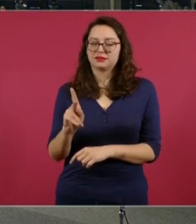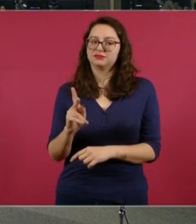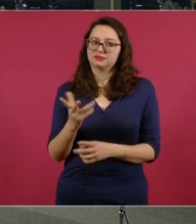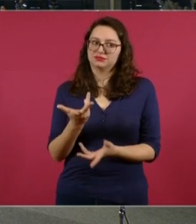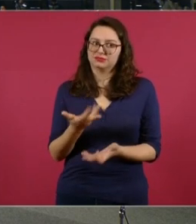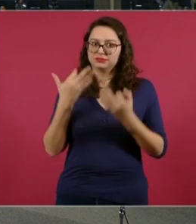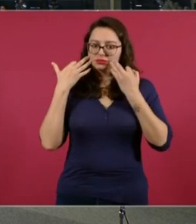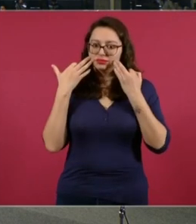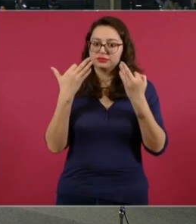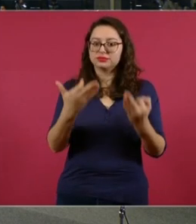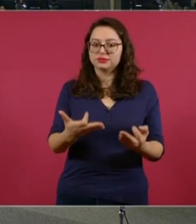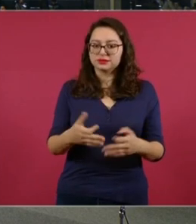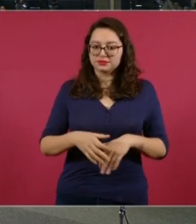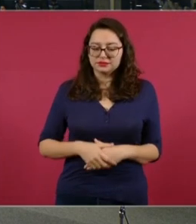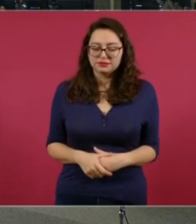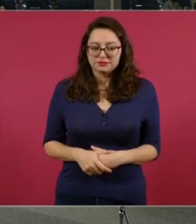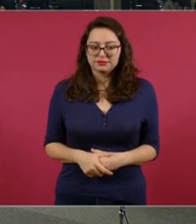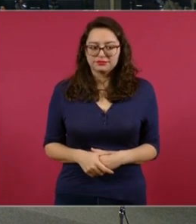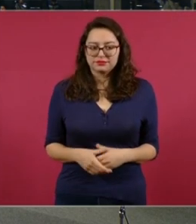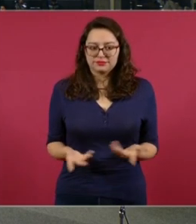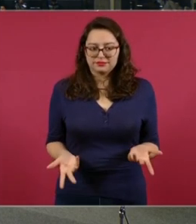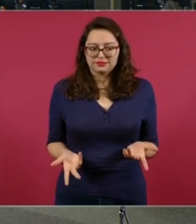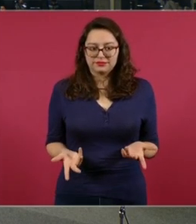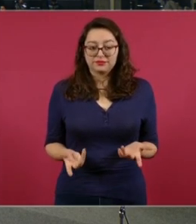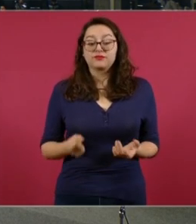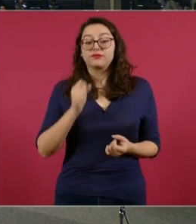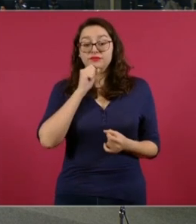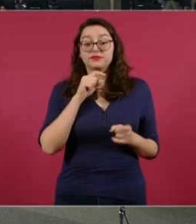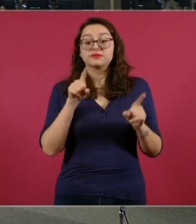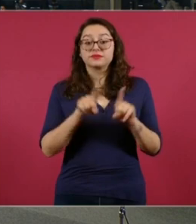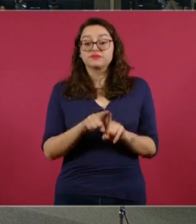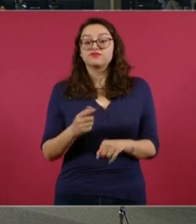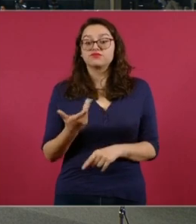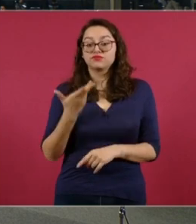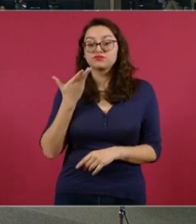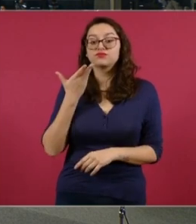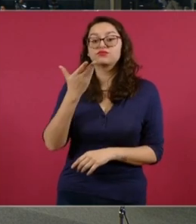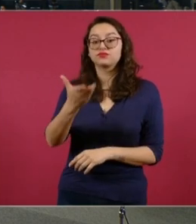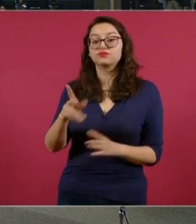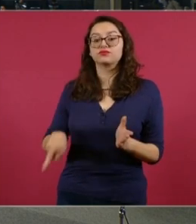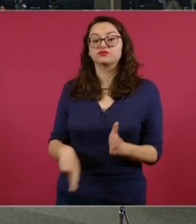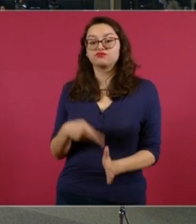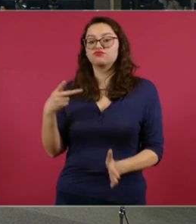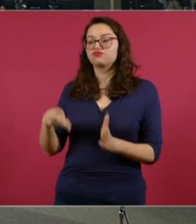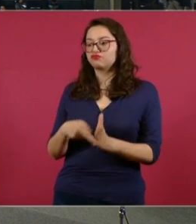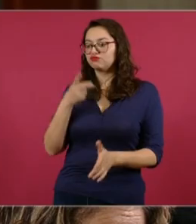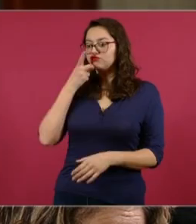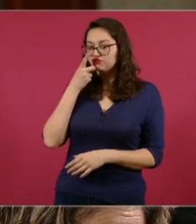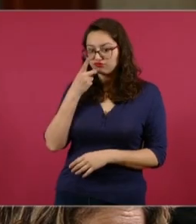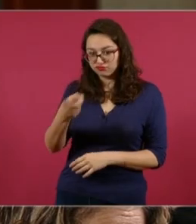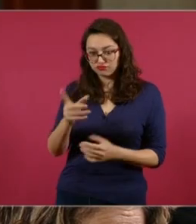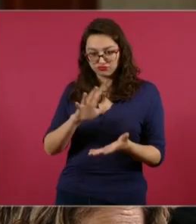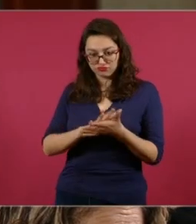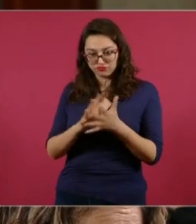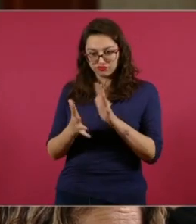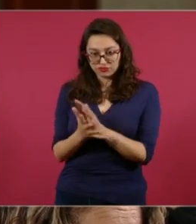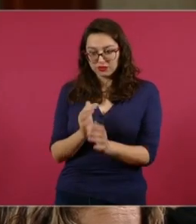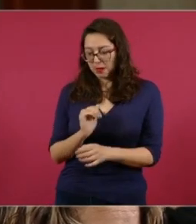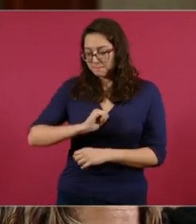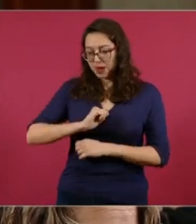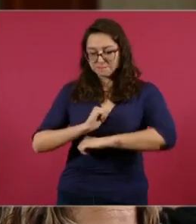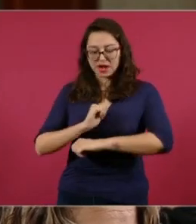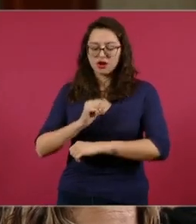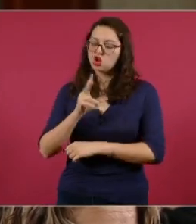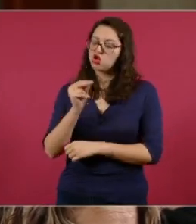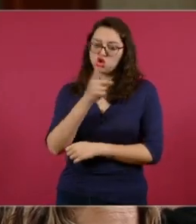también igualmente usted se ha manifestado en contra del influyentismo para acceder a cargos de poder,